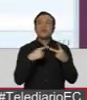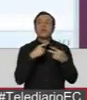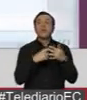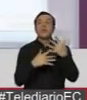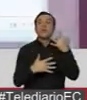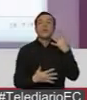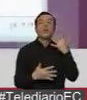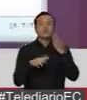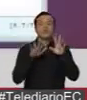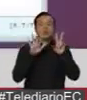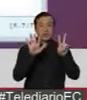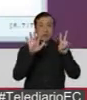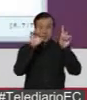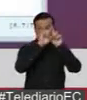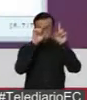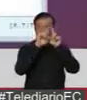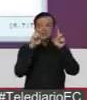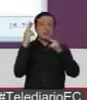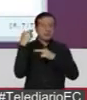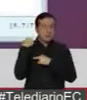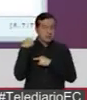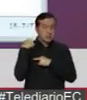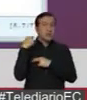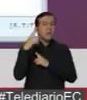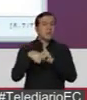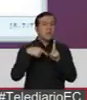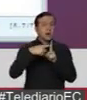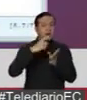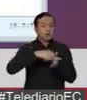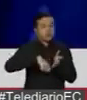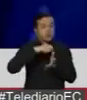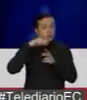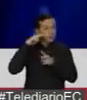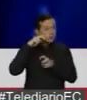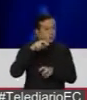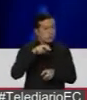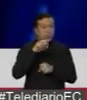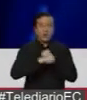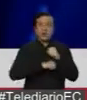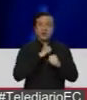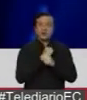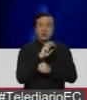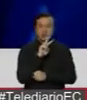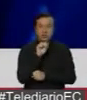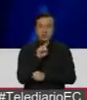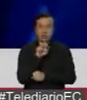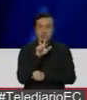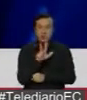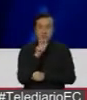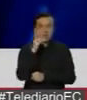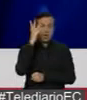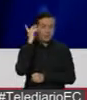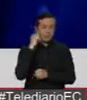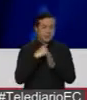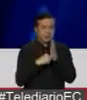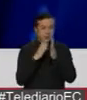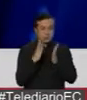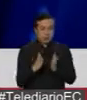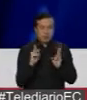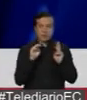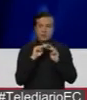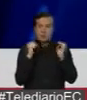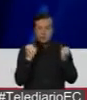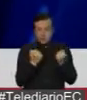menos 7 empresas. Y es que existen más contratos que investigar. En el 2013 un contrato con el entonces Ministerio de Bienestar